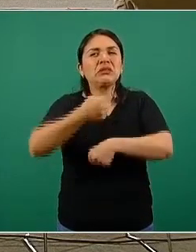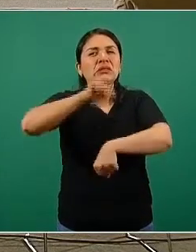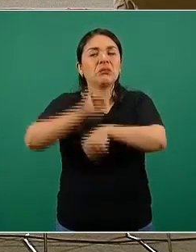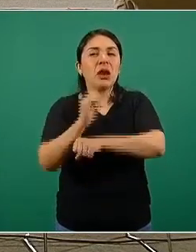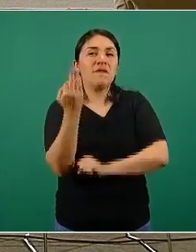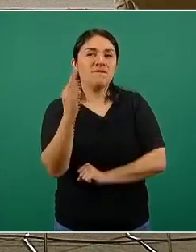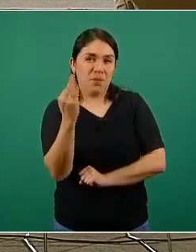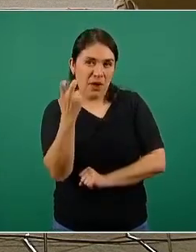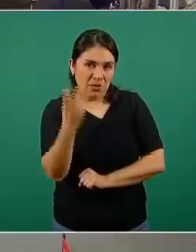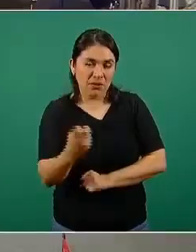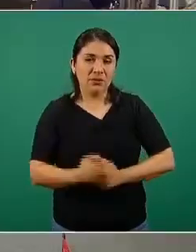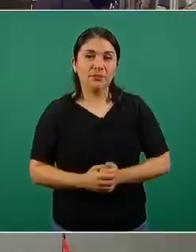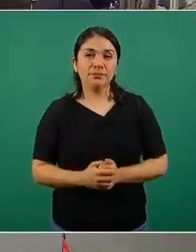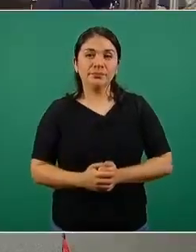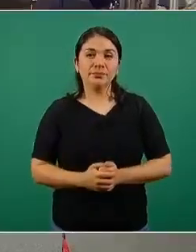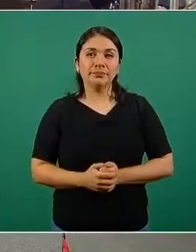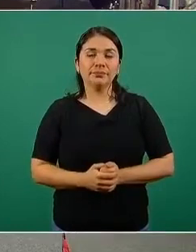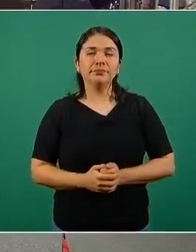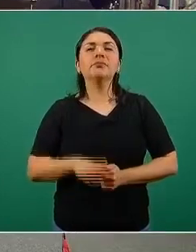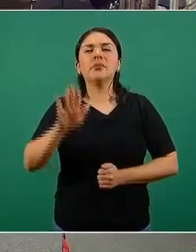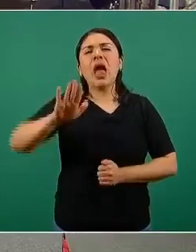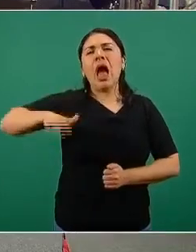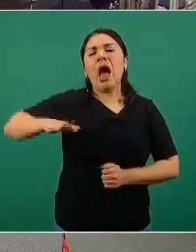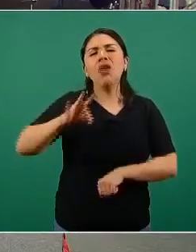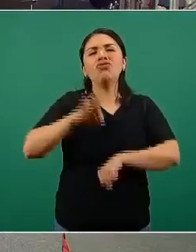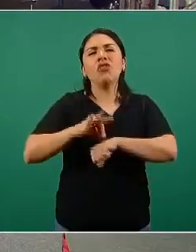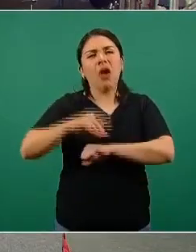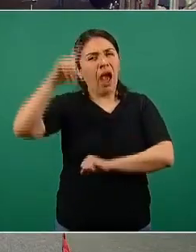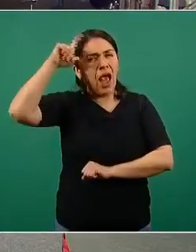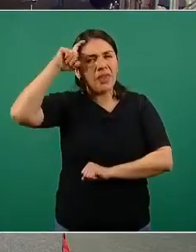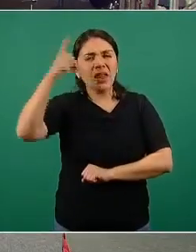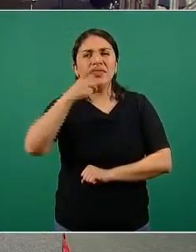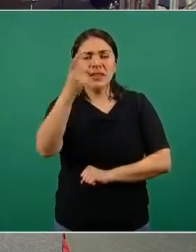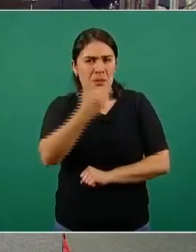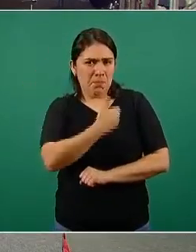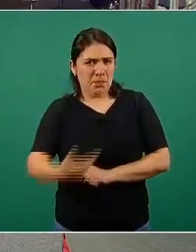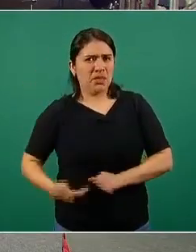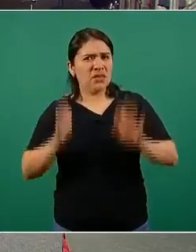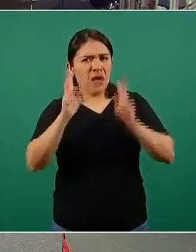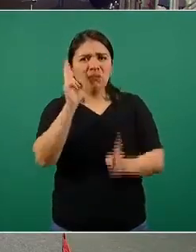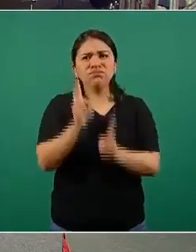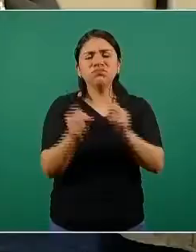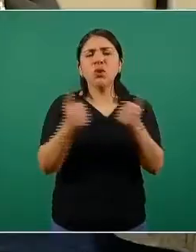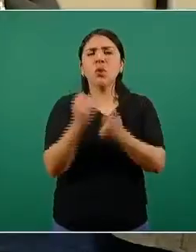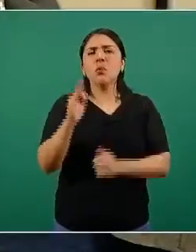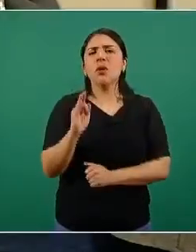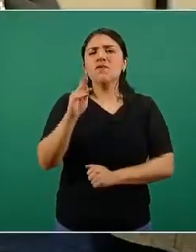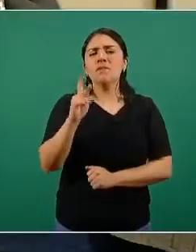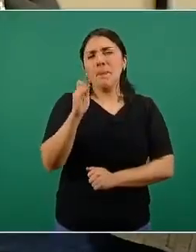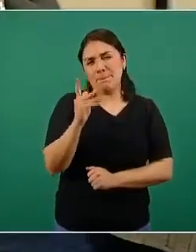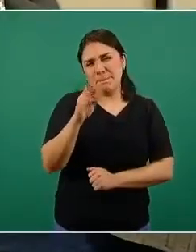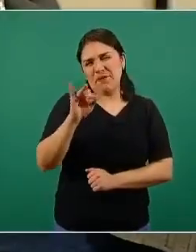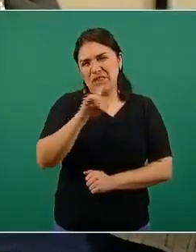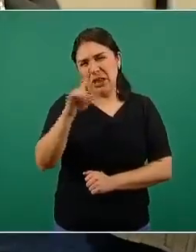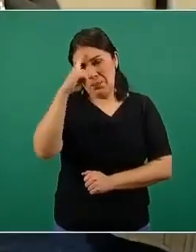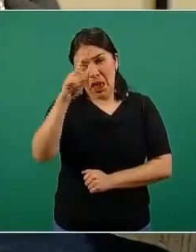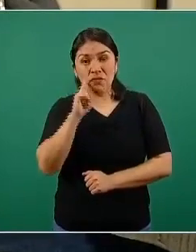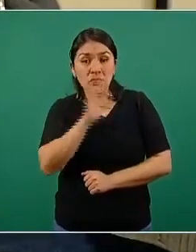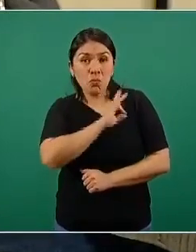febrero. El doctor Gatell había dicho que el presidente habló con Pfizer para ver si podían traer al